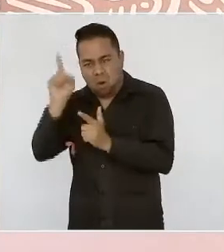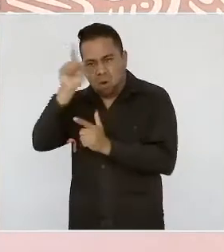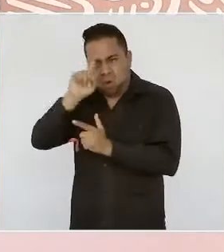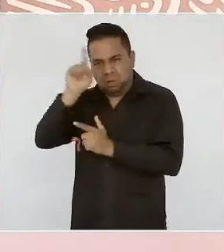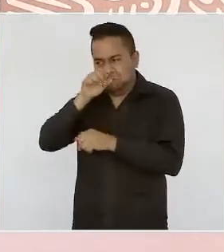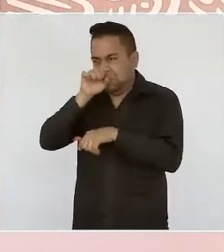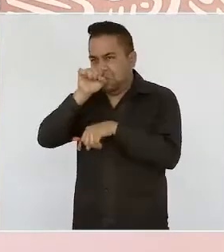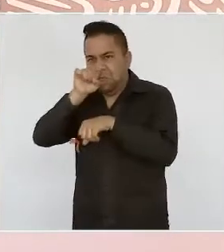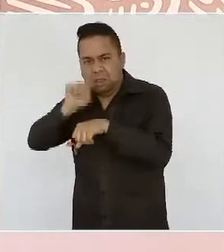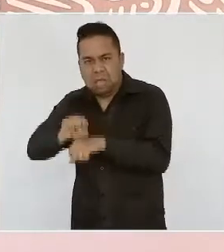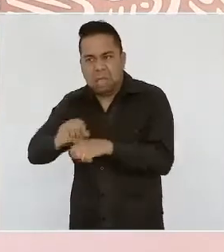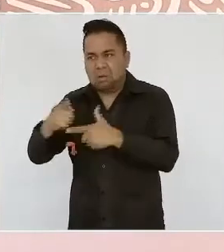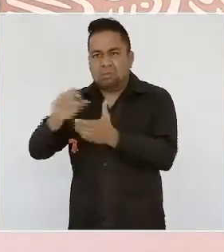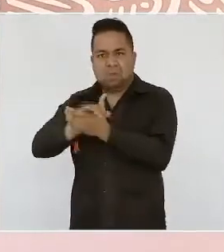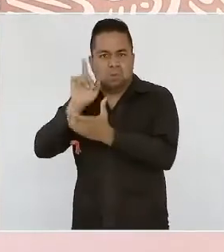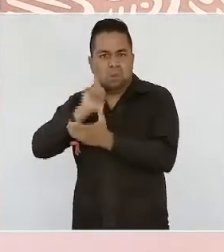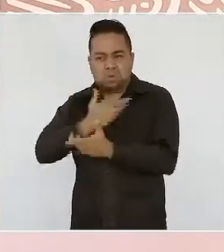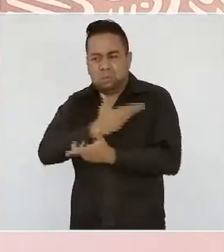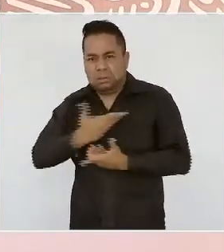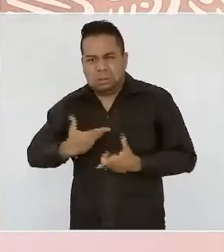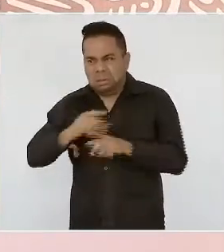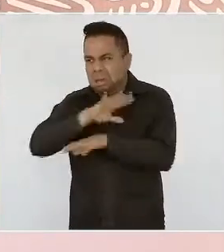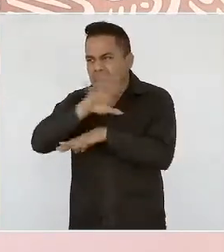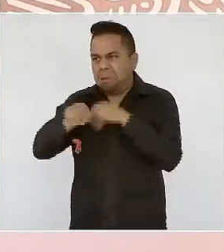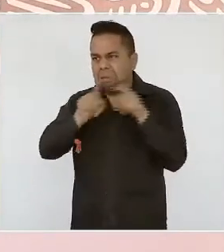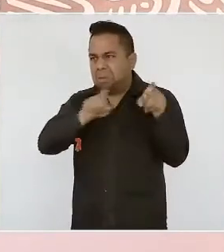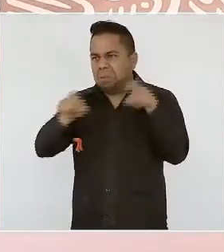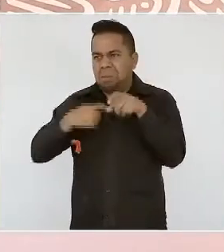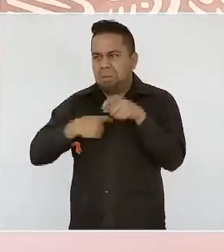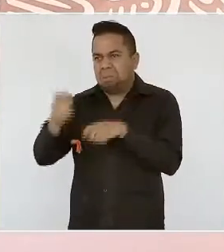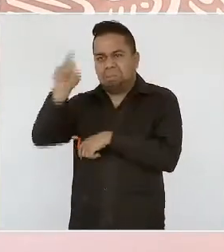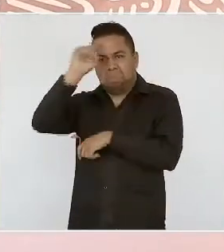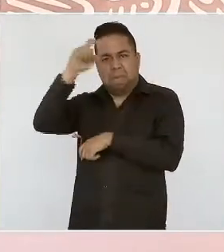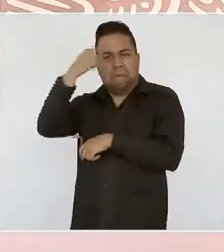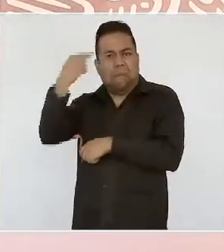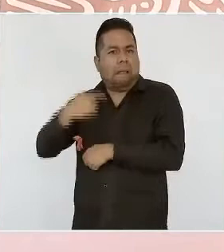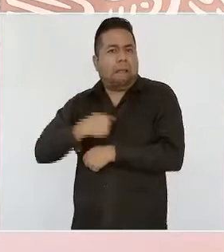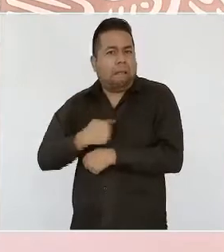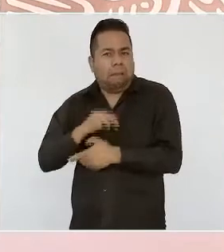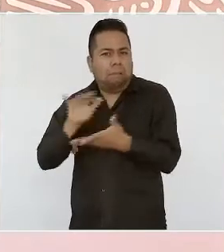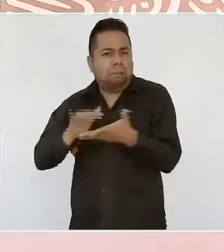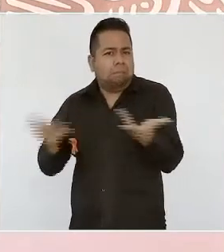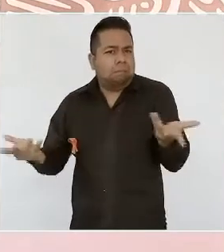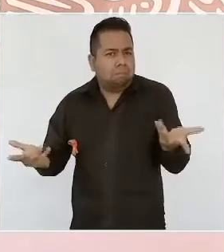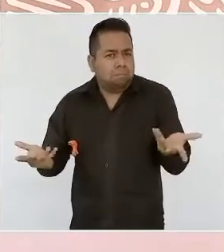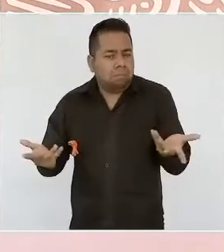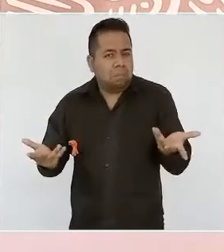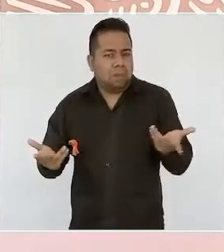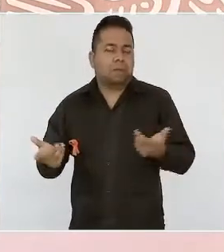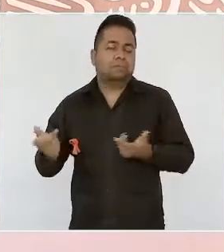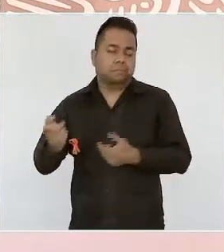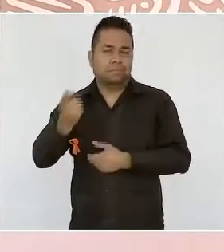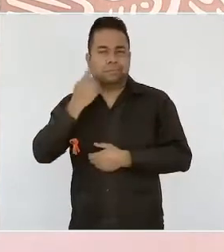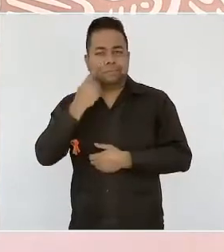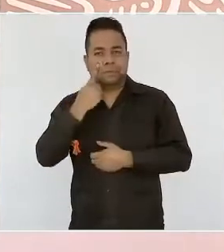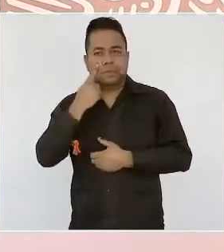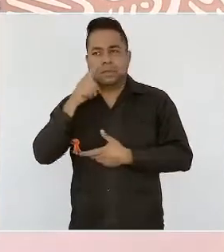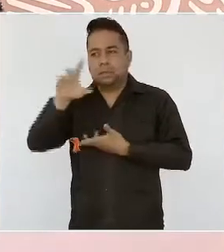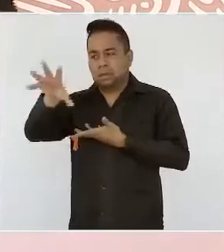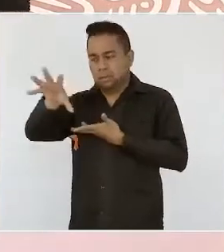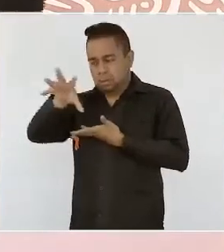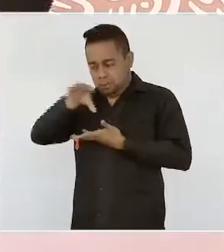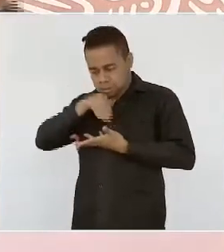mundo aquí que viene a leernos? Justamente porque la imitación se da